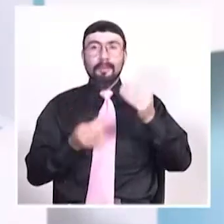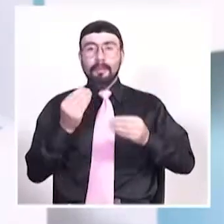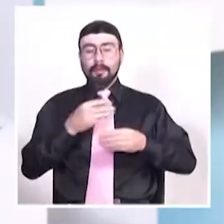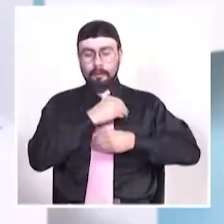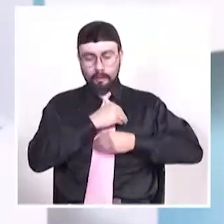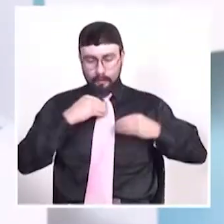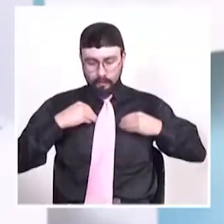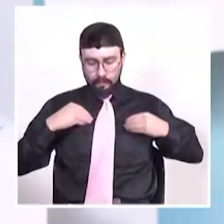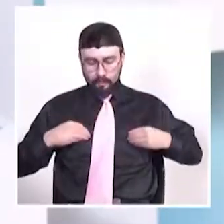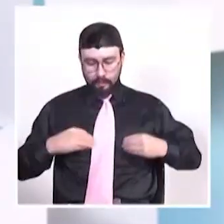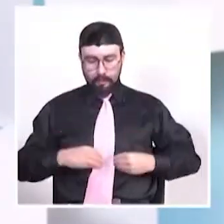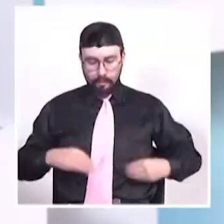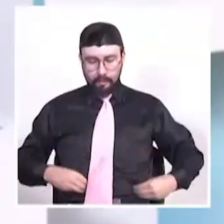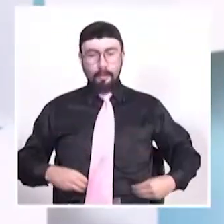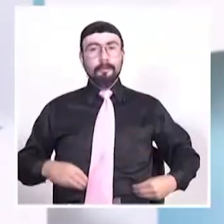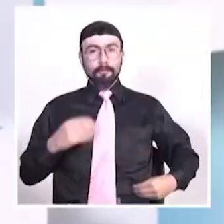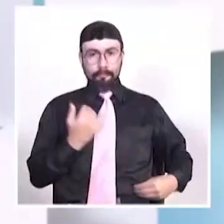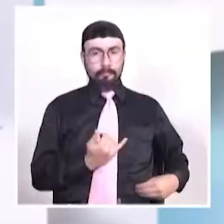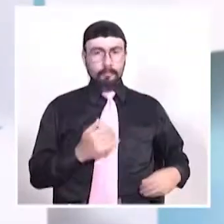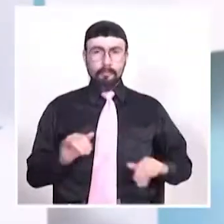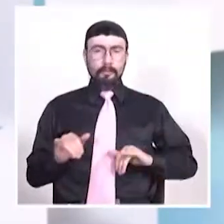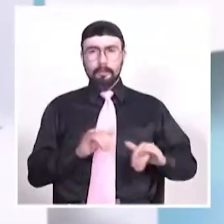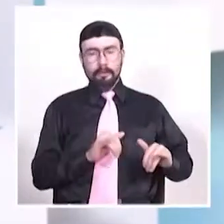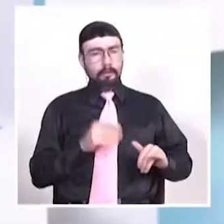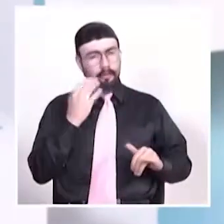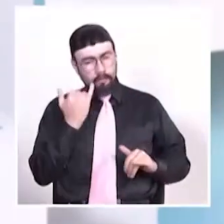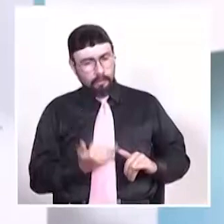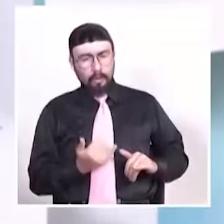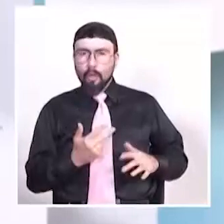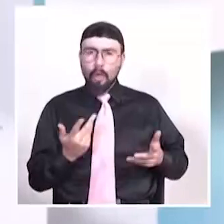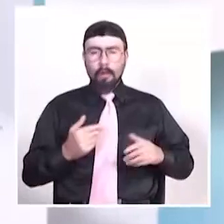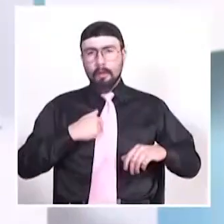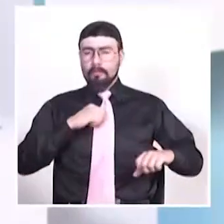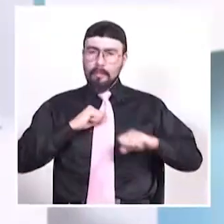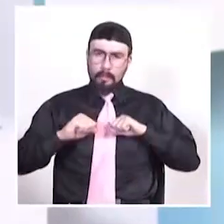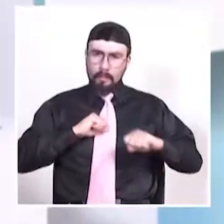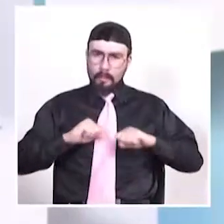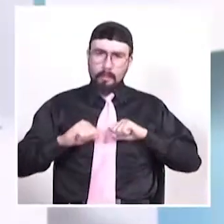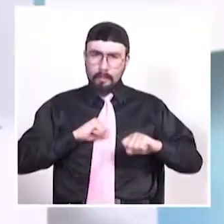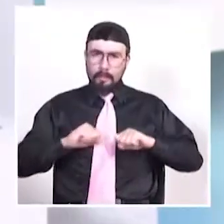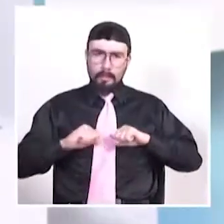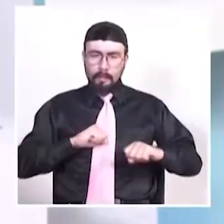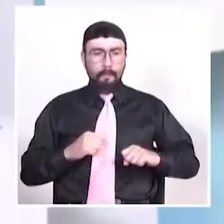electrodos que van a hacer la lectura de cómo está funcionando, cómo se está